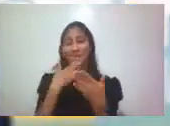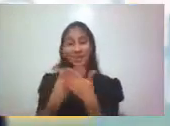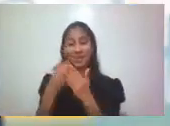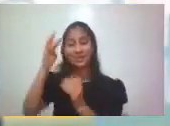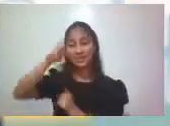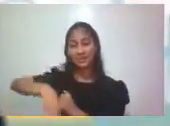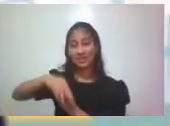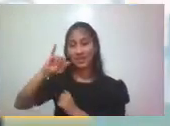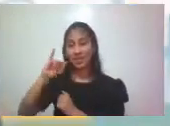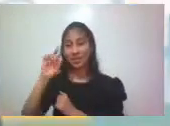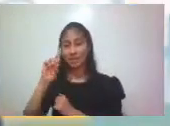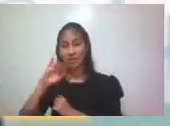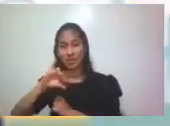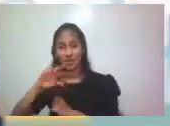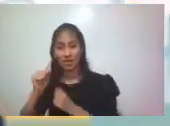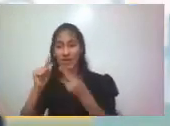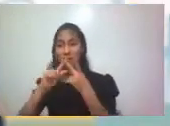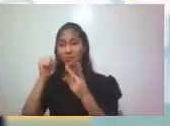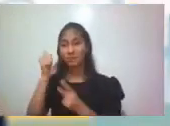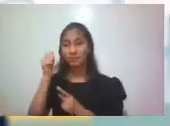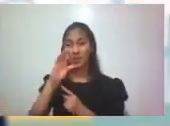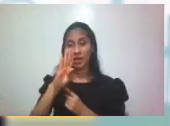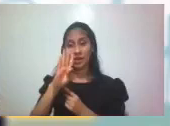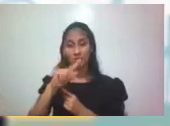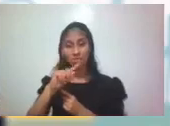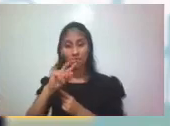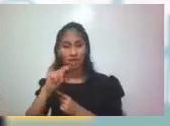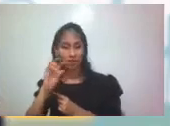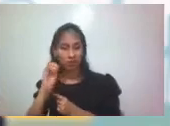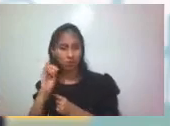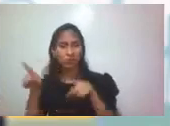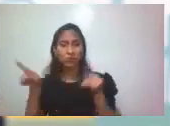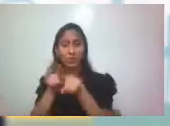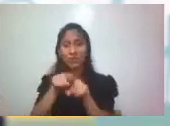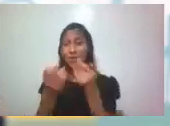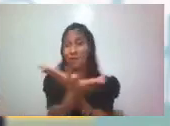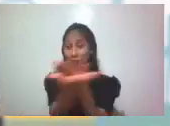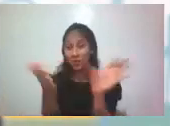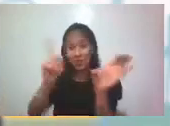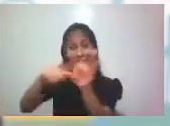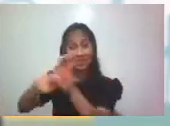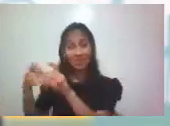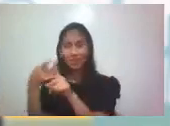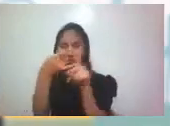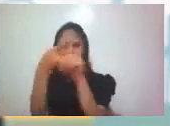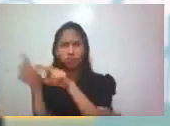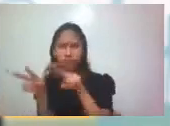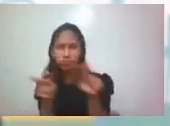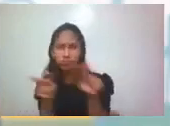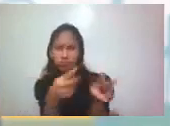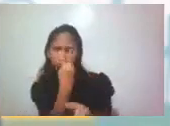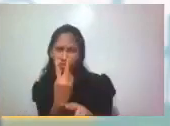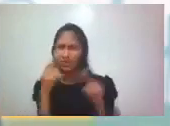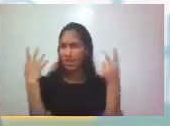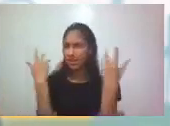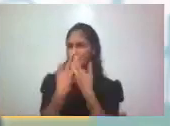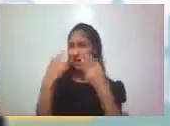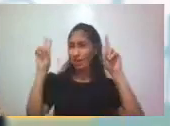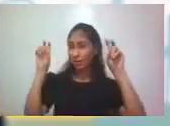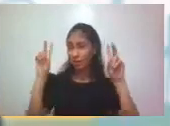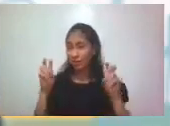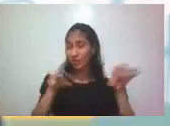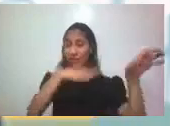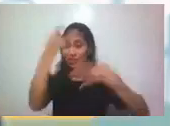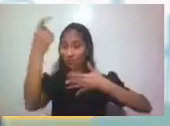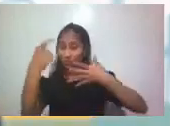Camacho Dávila, Alberto Jara Hammann y a ustedes por acompañarnos en este webinar sobre acciones interculturales para promover